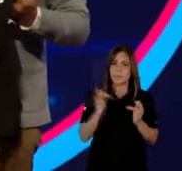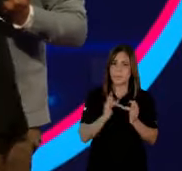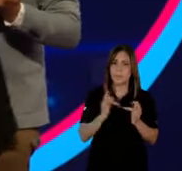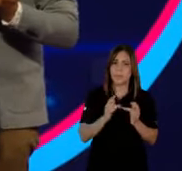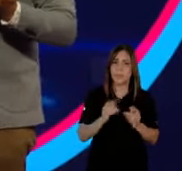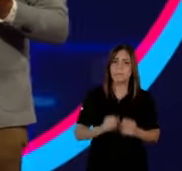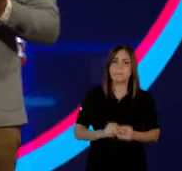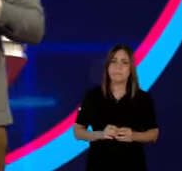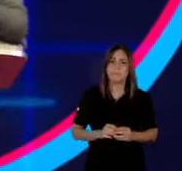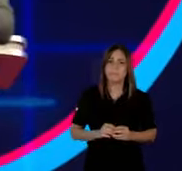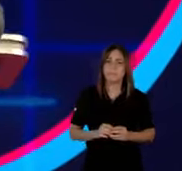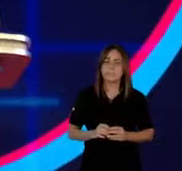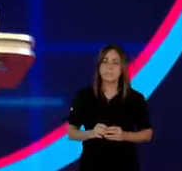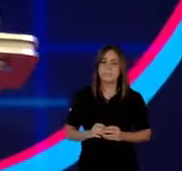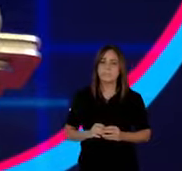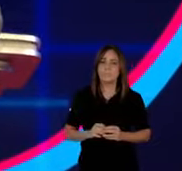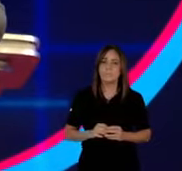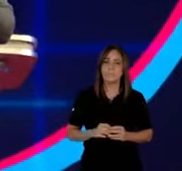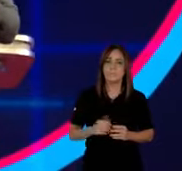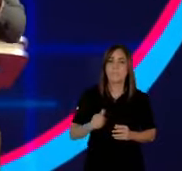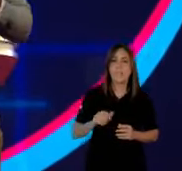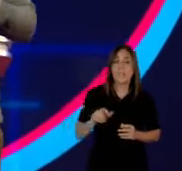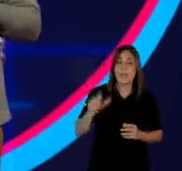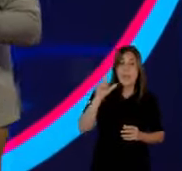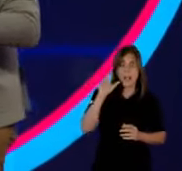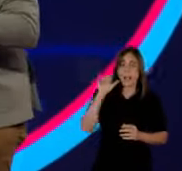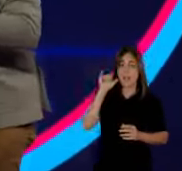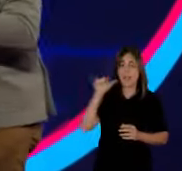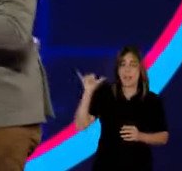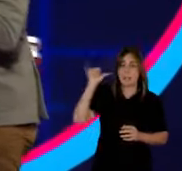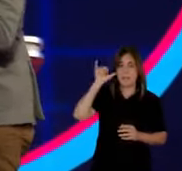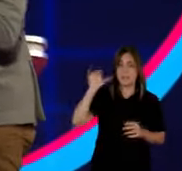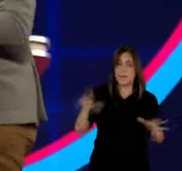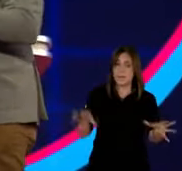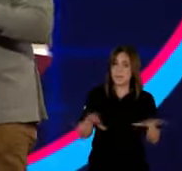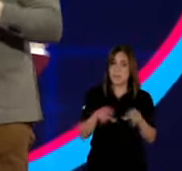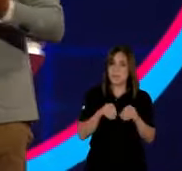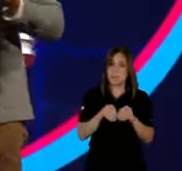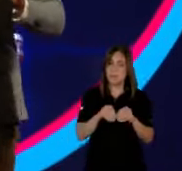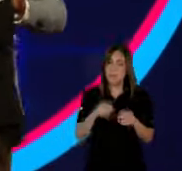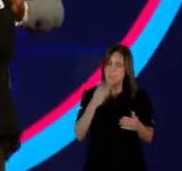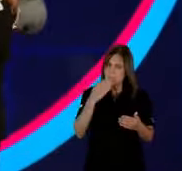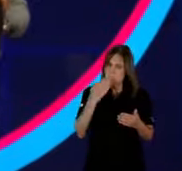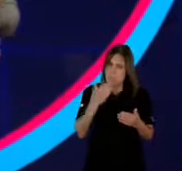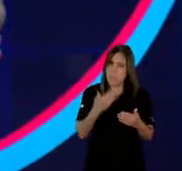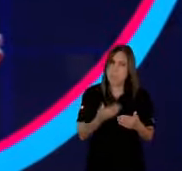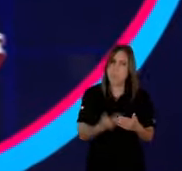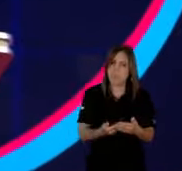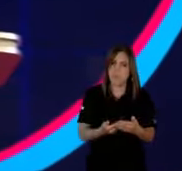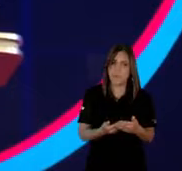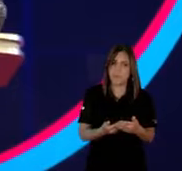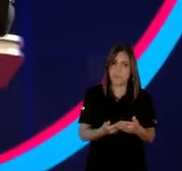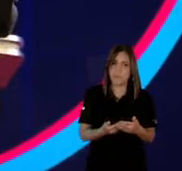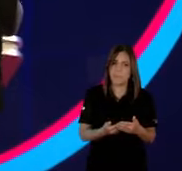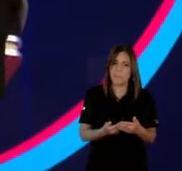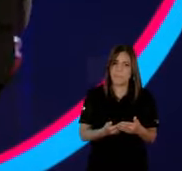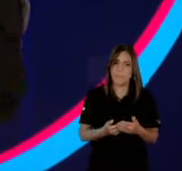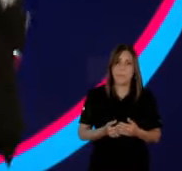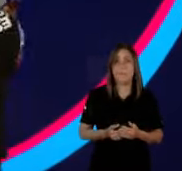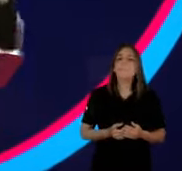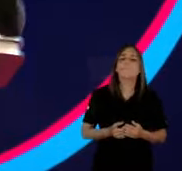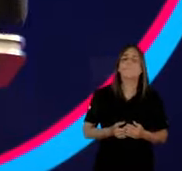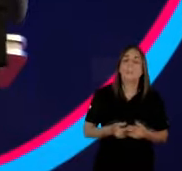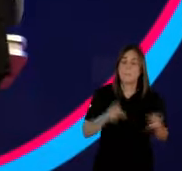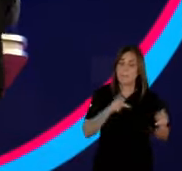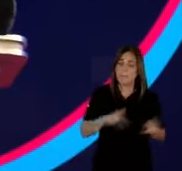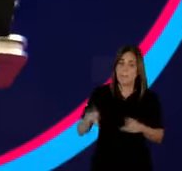una reunión muy fantástica y todavía hay espacios. Escucha, hermano,